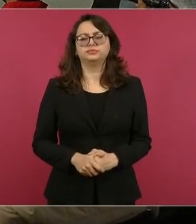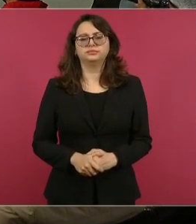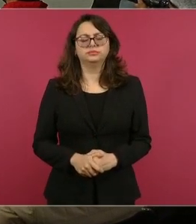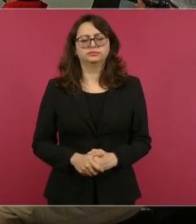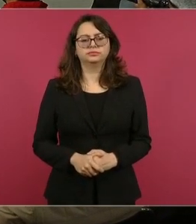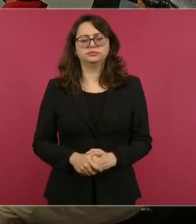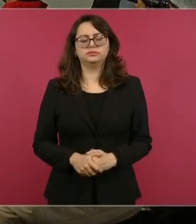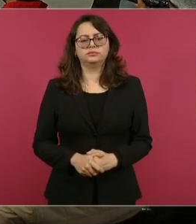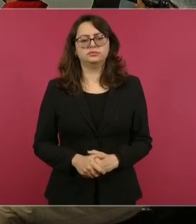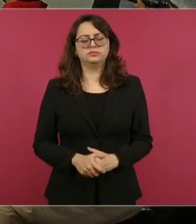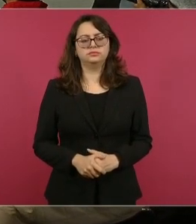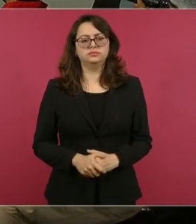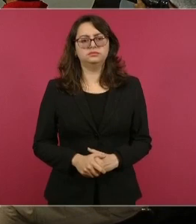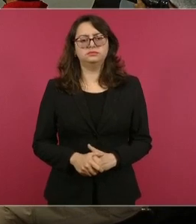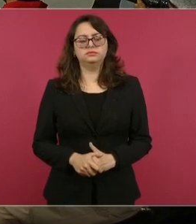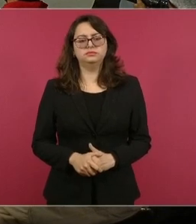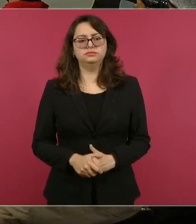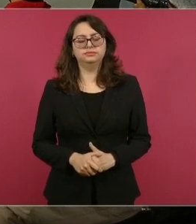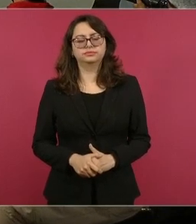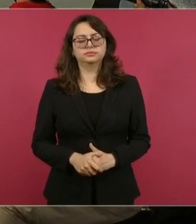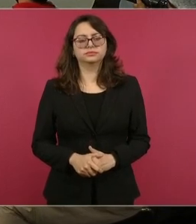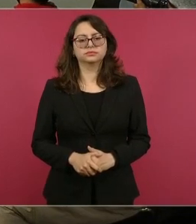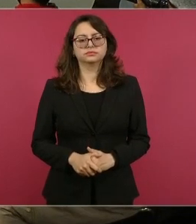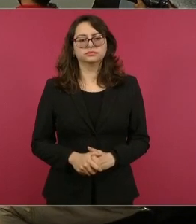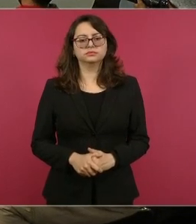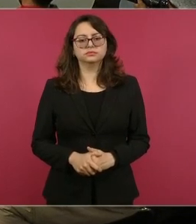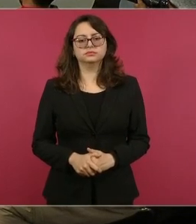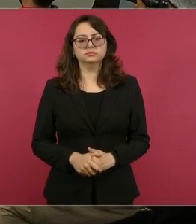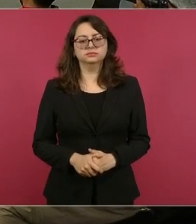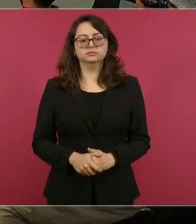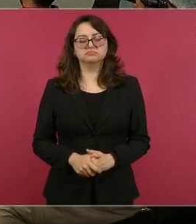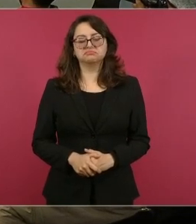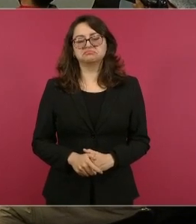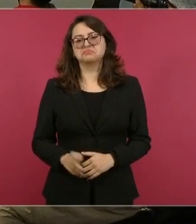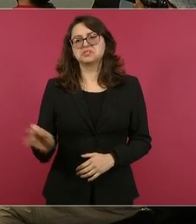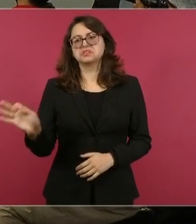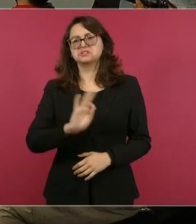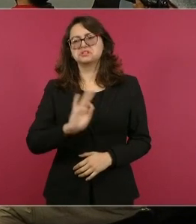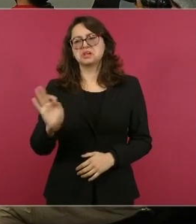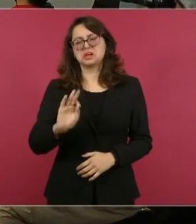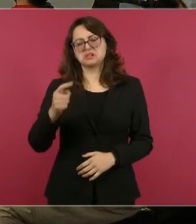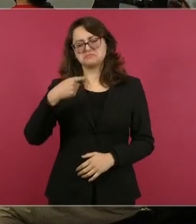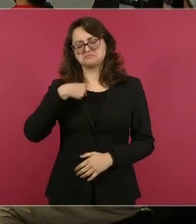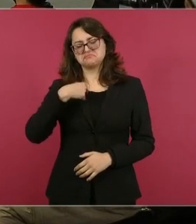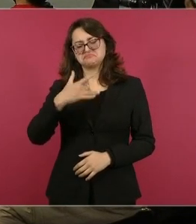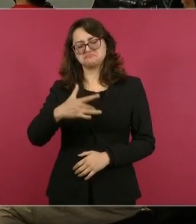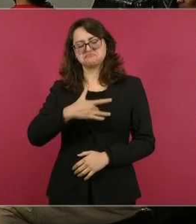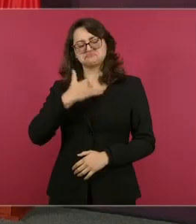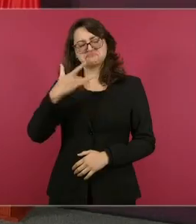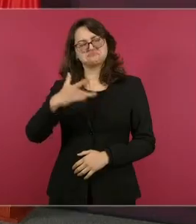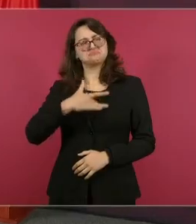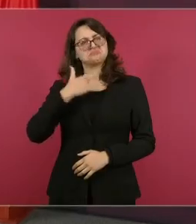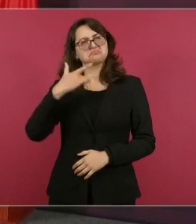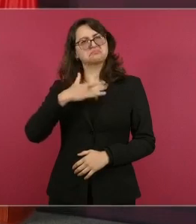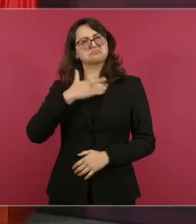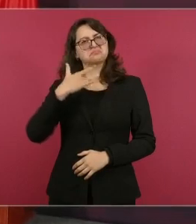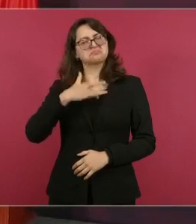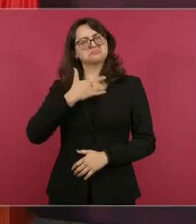si se toma la decisión de no construir, como sucedió,